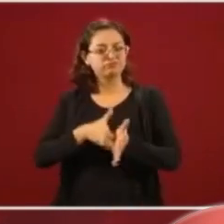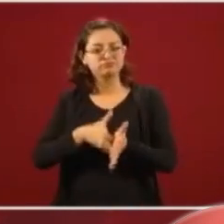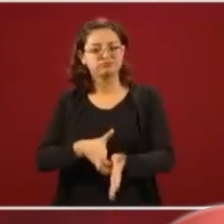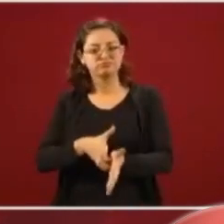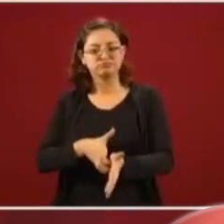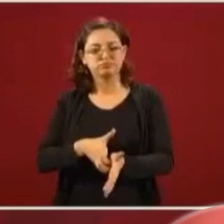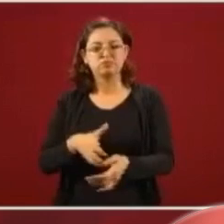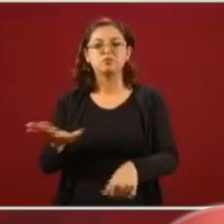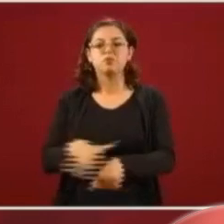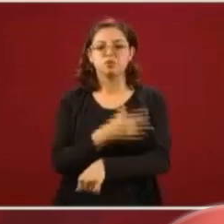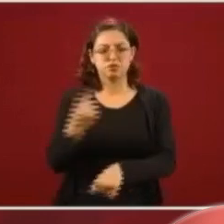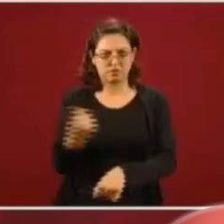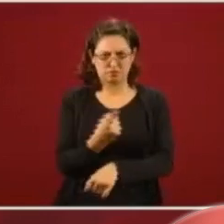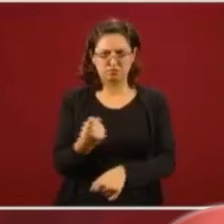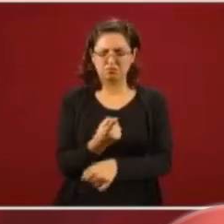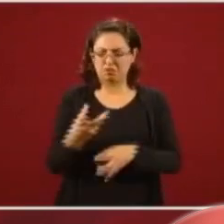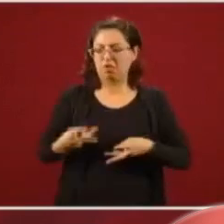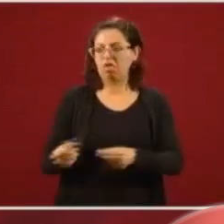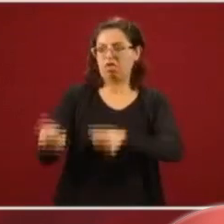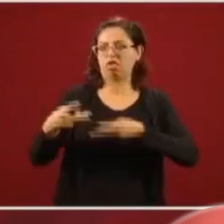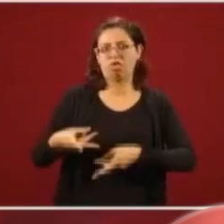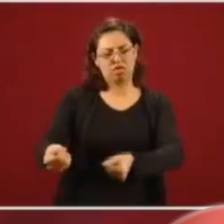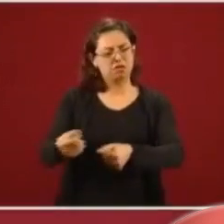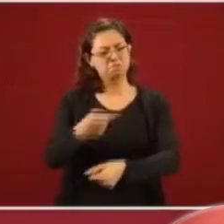porque ahorramos, ¿sí?